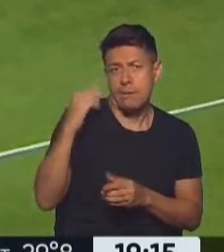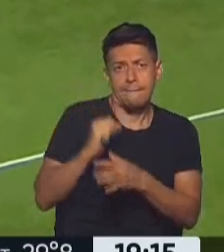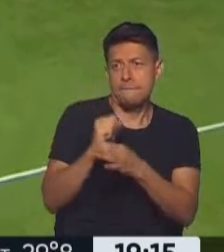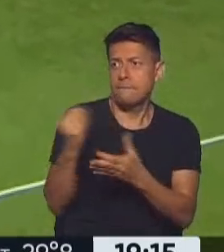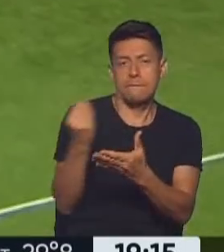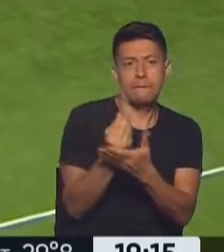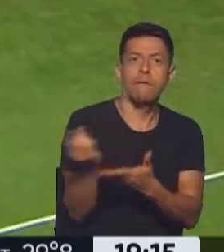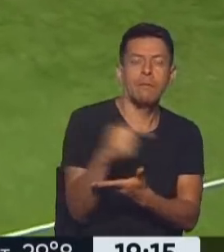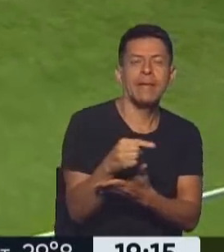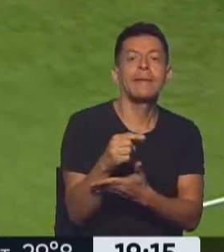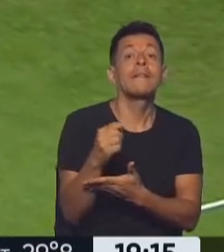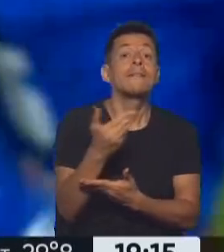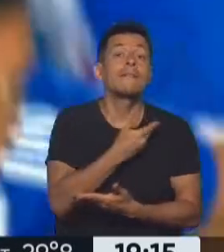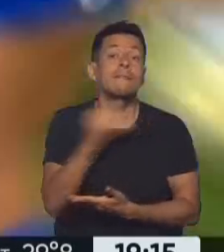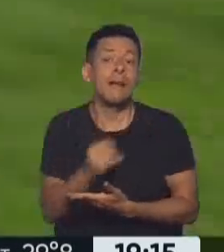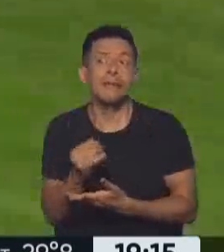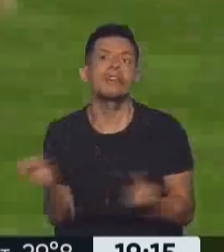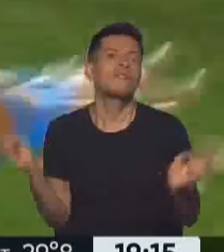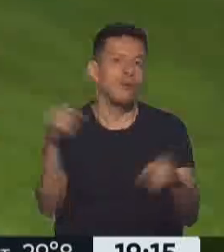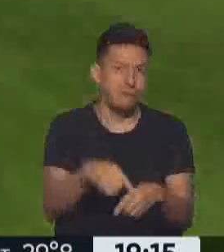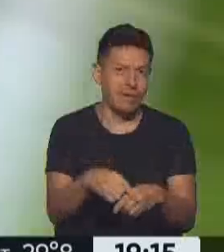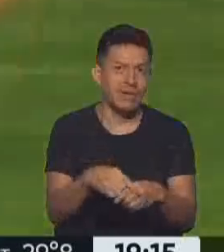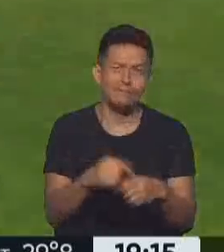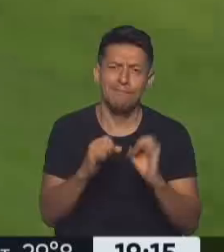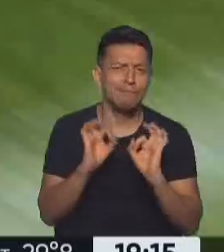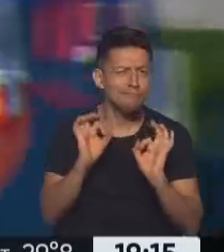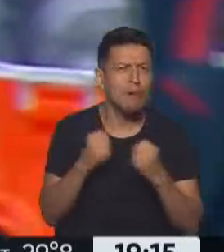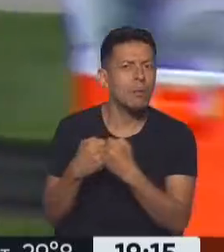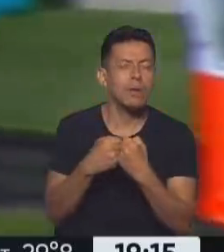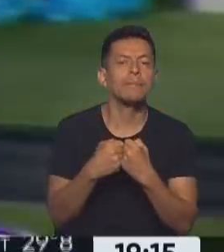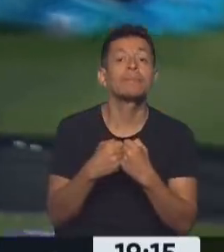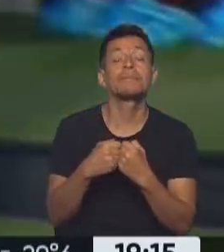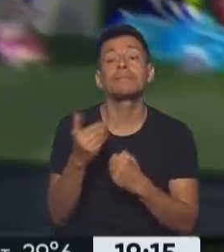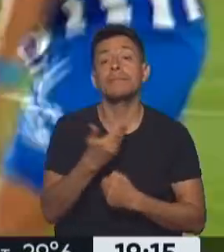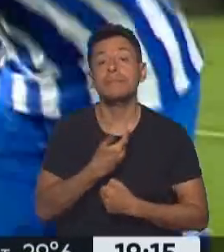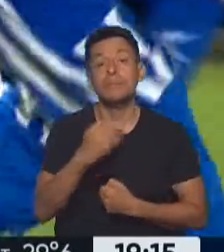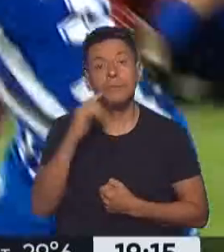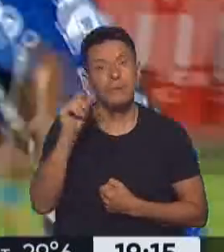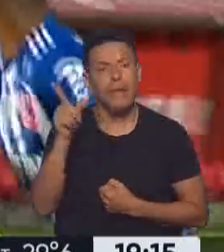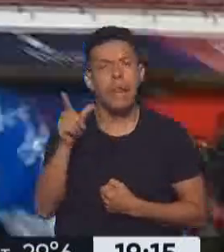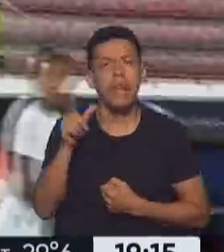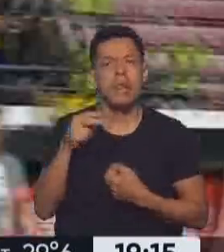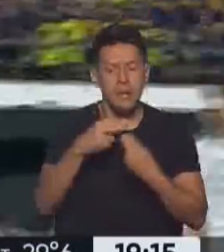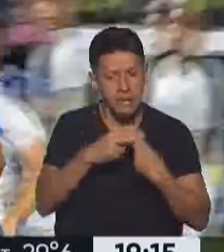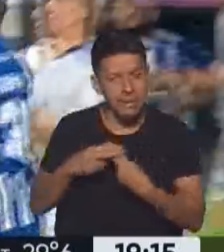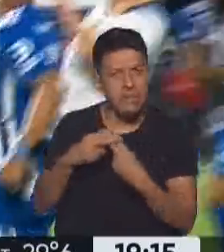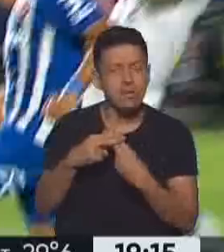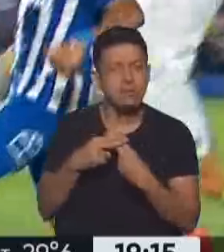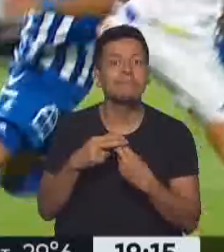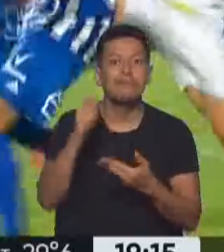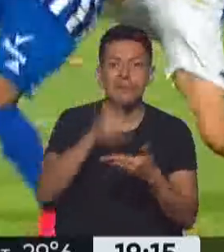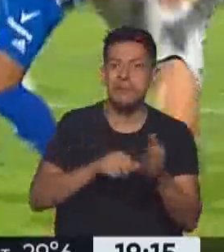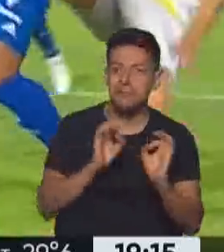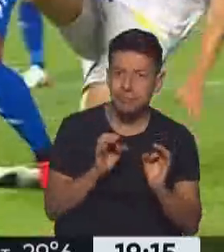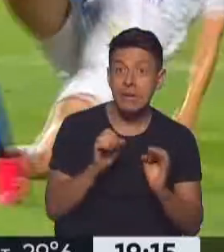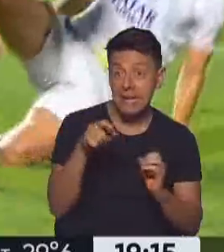listo ya está todo acordado con el cruz azul y final que se hizo la revisión médica ya firmó y mañana va a estar